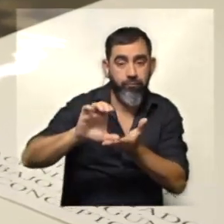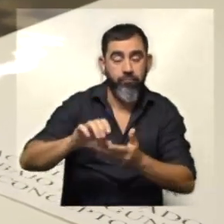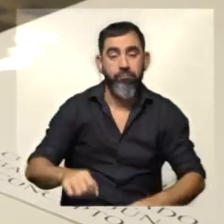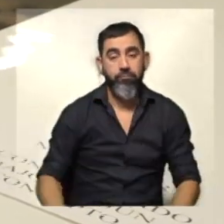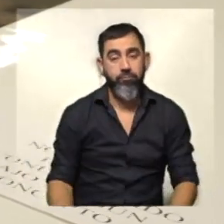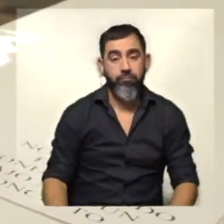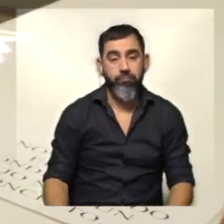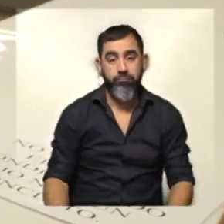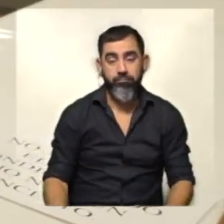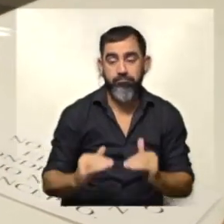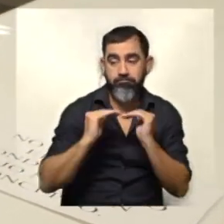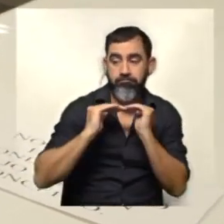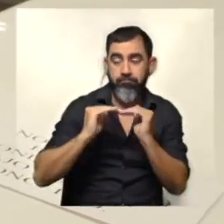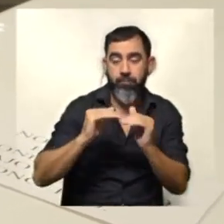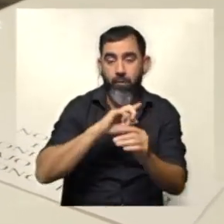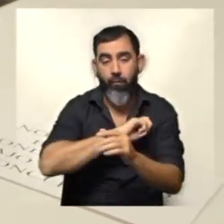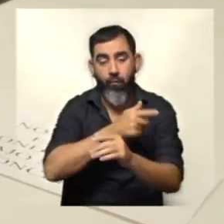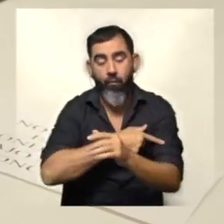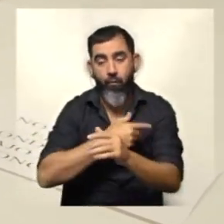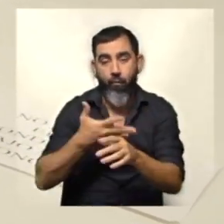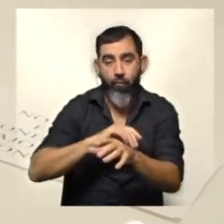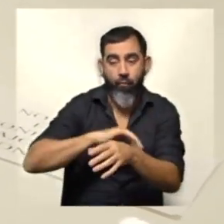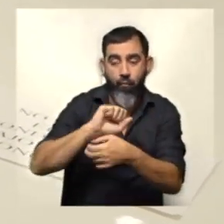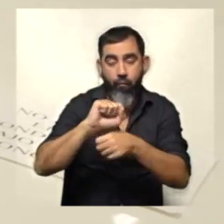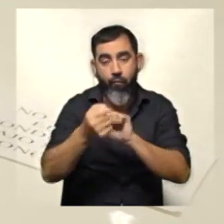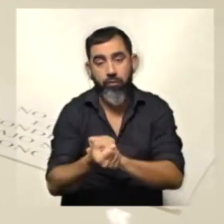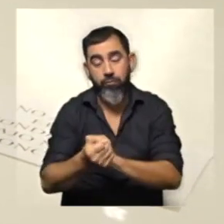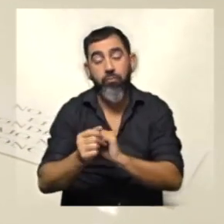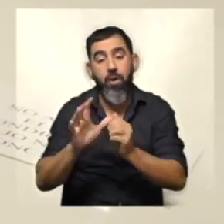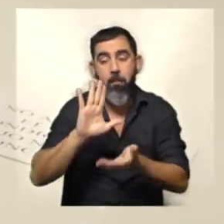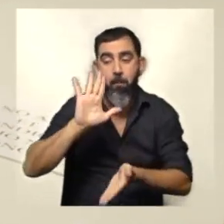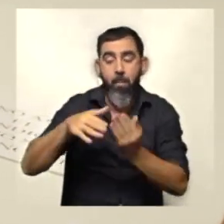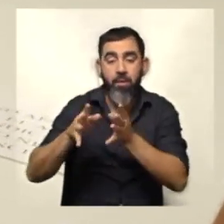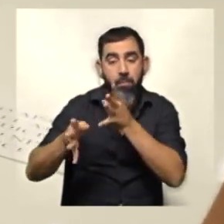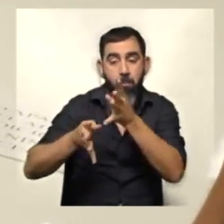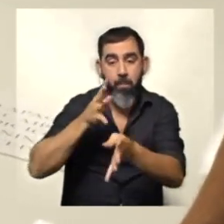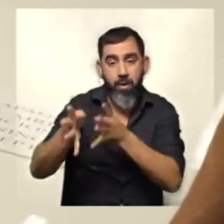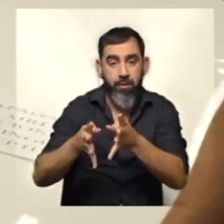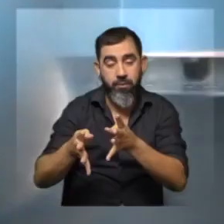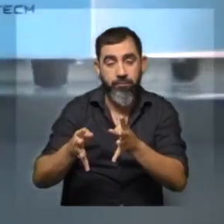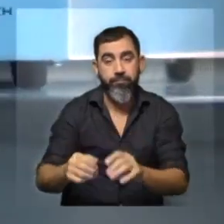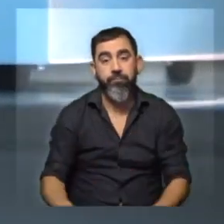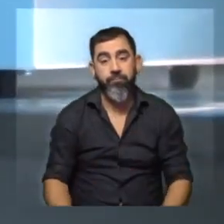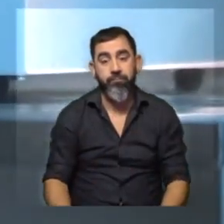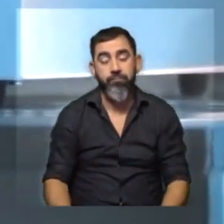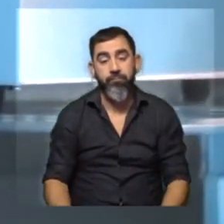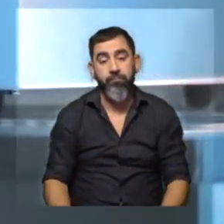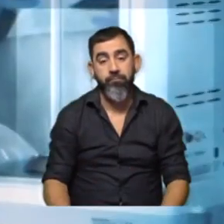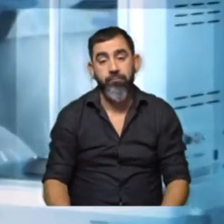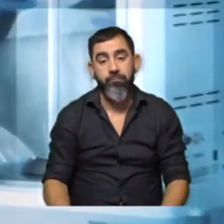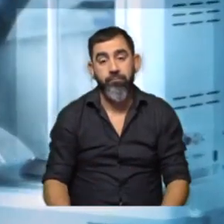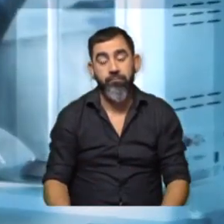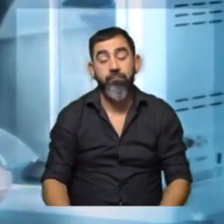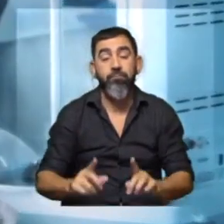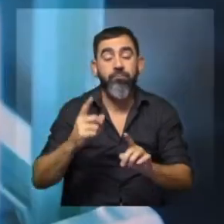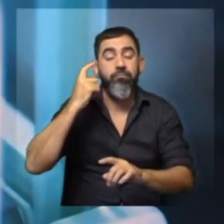de alinear todos los esfuerzos que podemos para que hayan incluso más equipos y ya en una